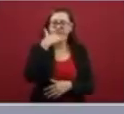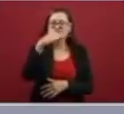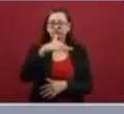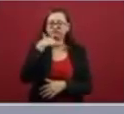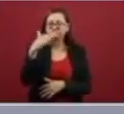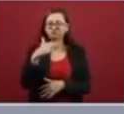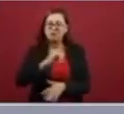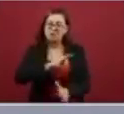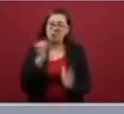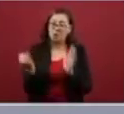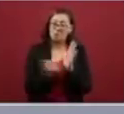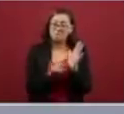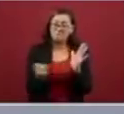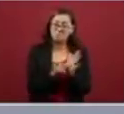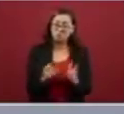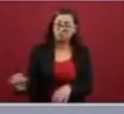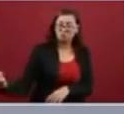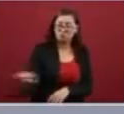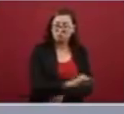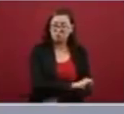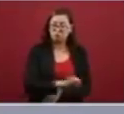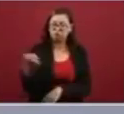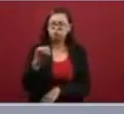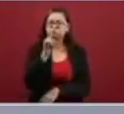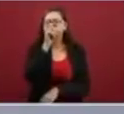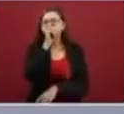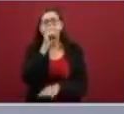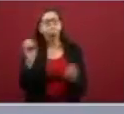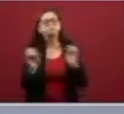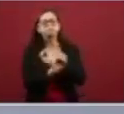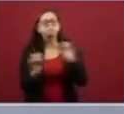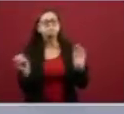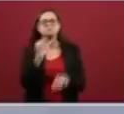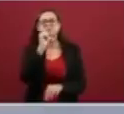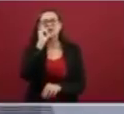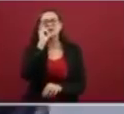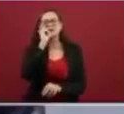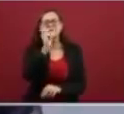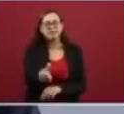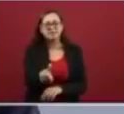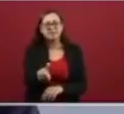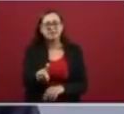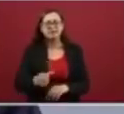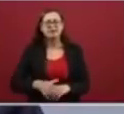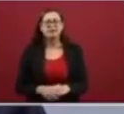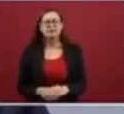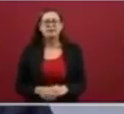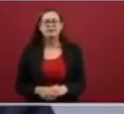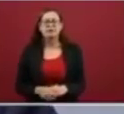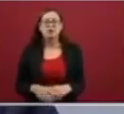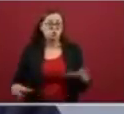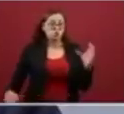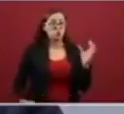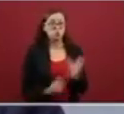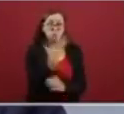impuestos en términos reales y no se han creado impuestos